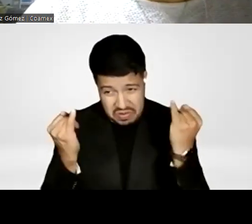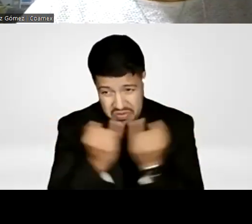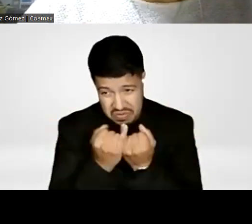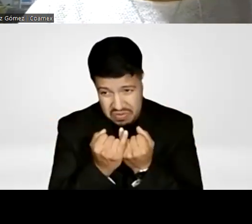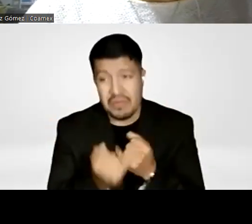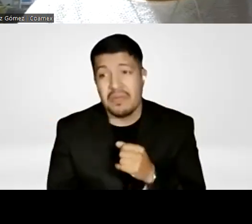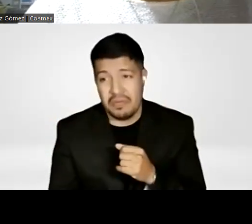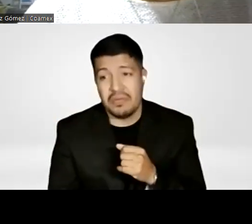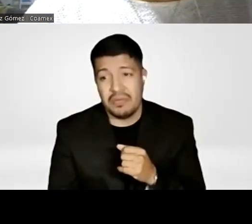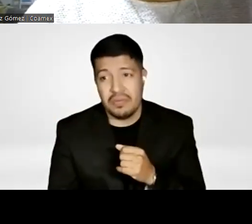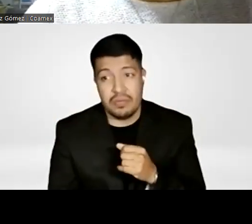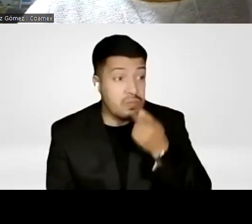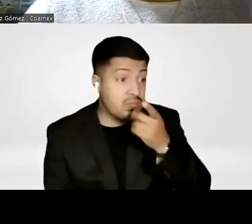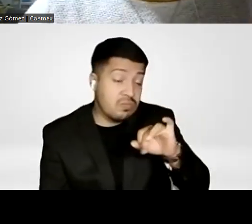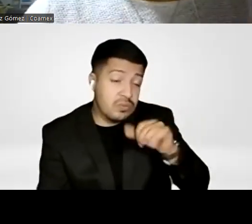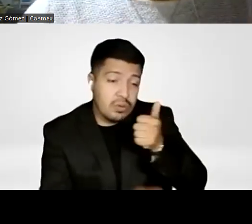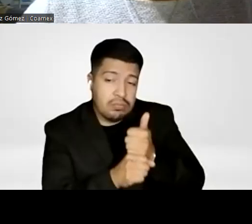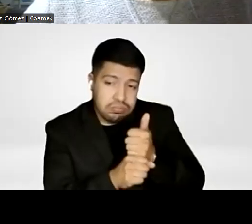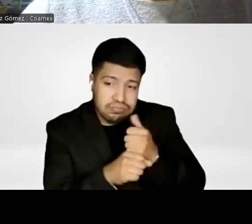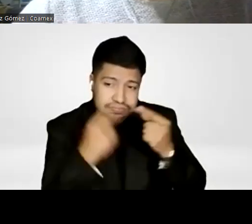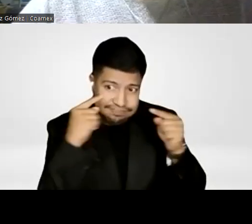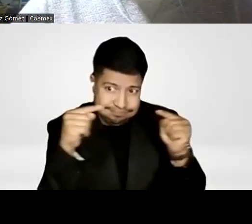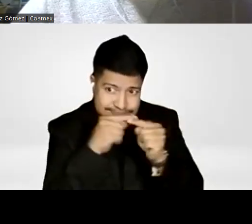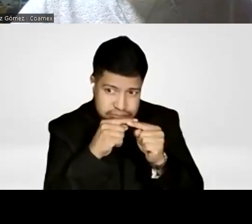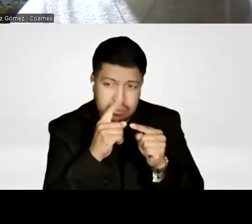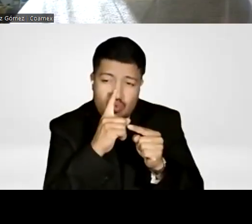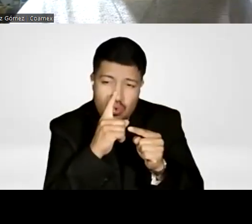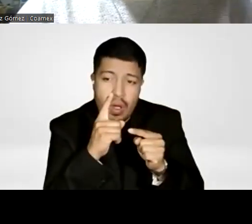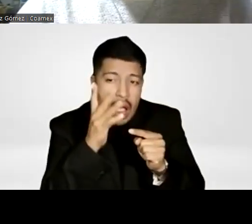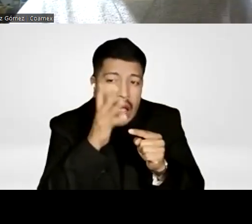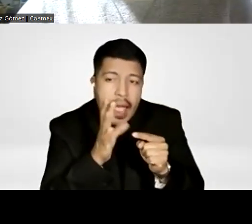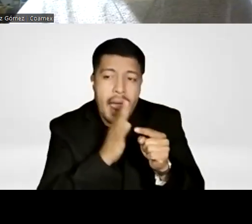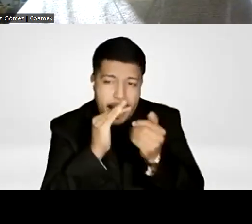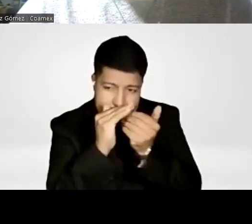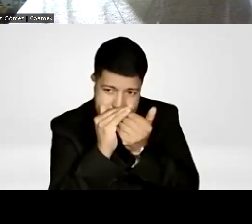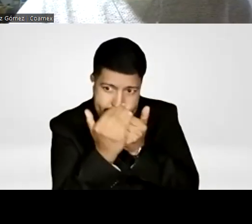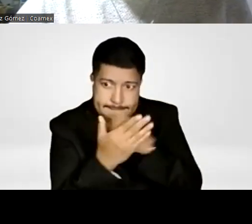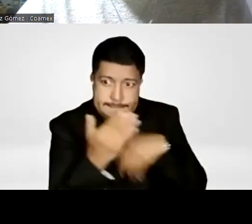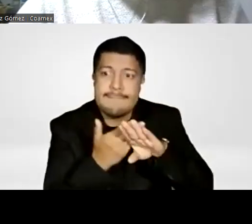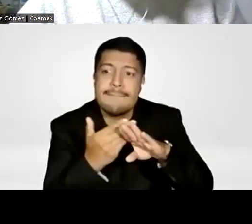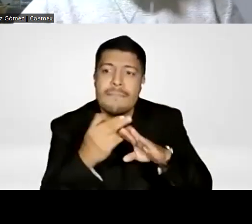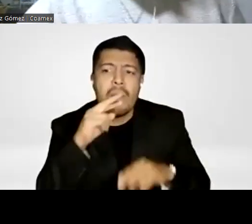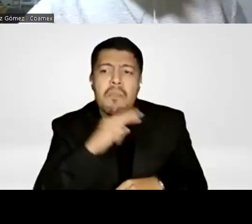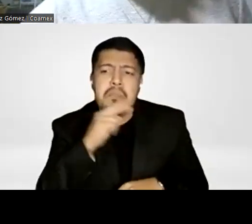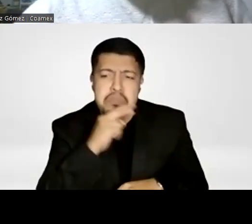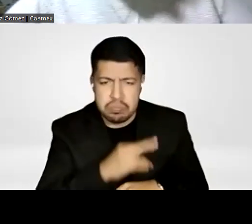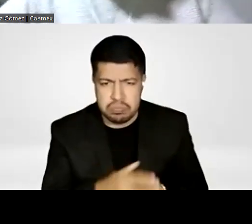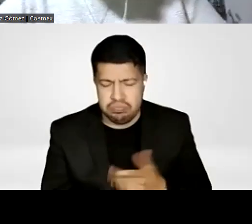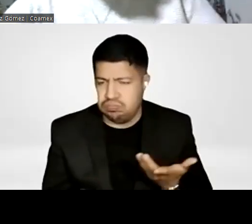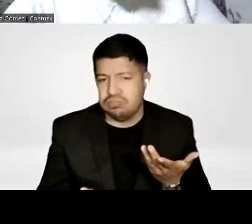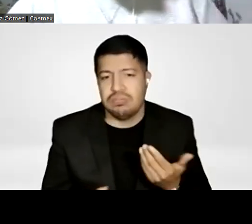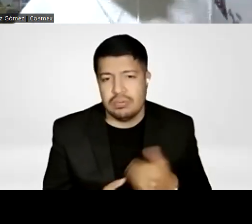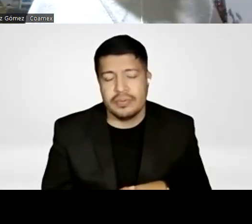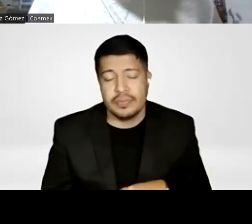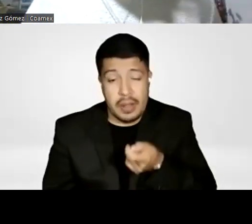Dice que los dos sufren de estrabismo y aparte uno de ellos tiene cataratas que se están desarrollando muy rápido. Pues